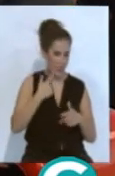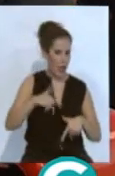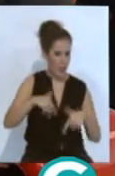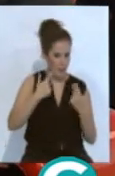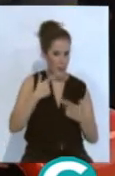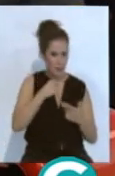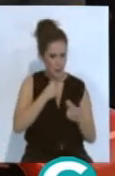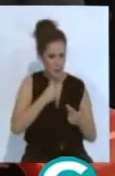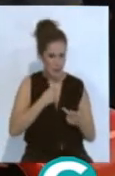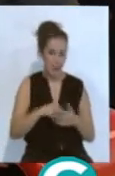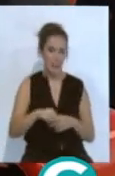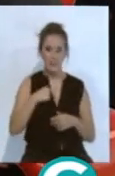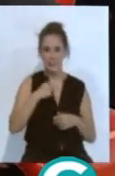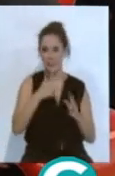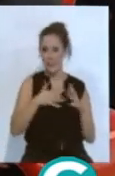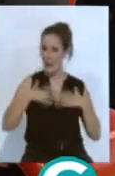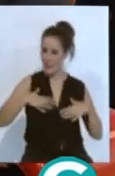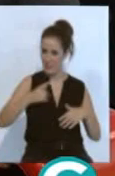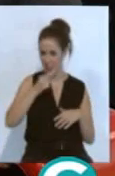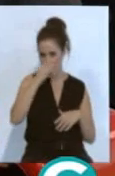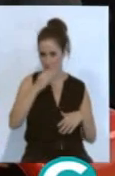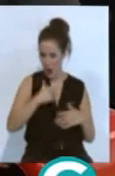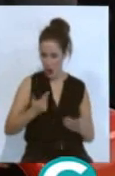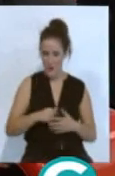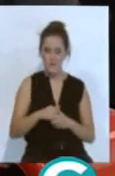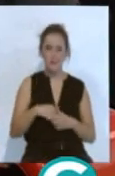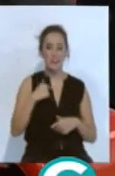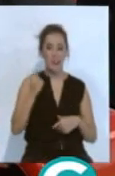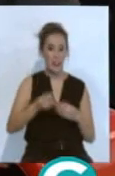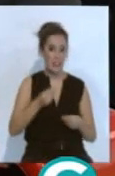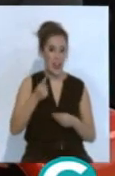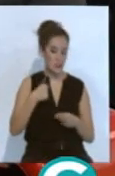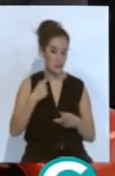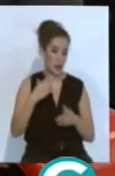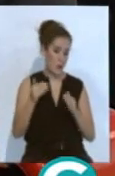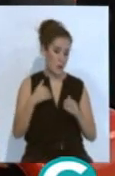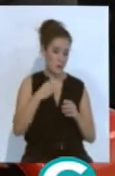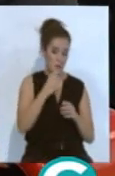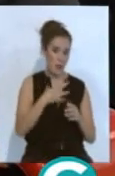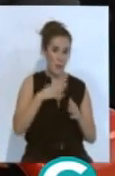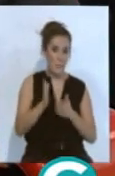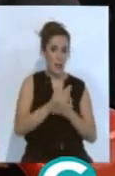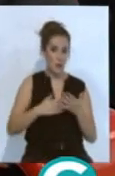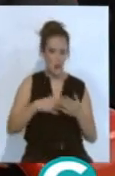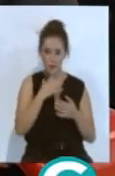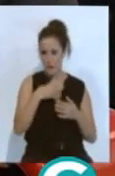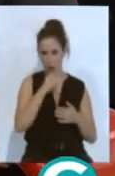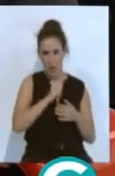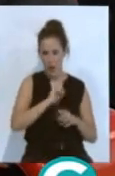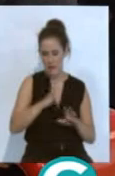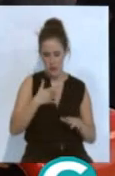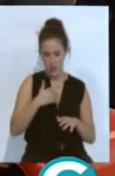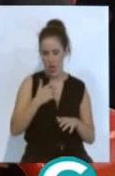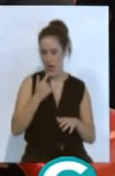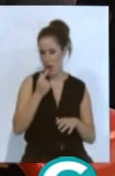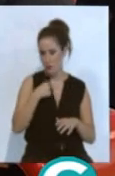ponía ahí, digo, yo viste de moco, y yo, déjame en paz. Y después hacía eso, no lo cogí una época de hueso, pero el paso doble era una maravilla. El paso era muy bonito